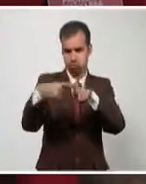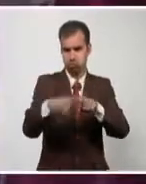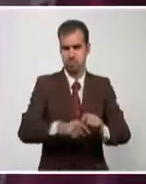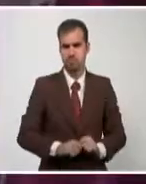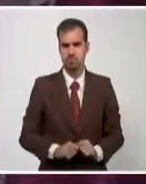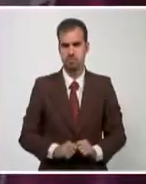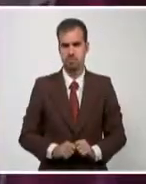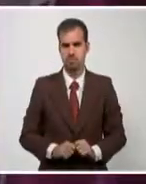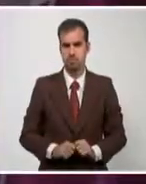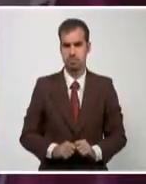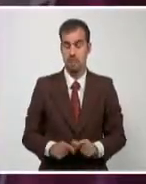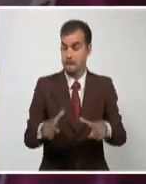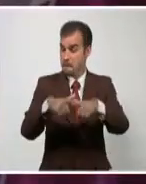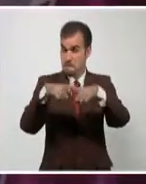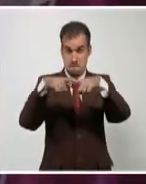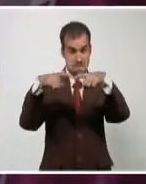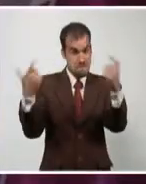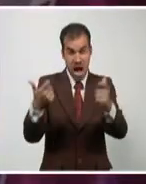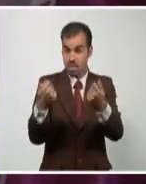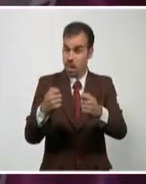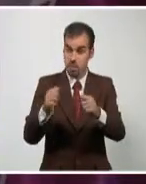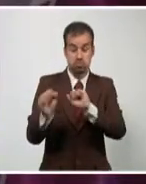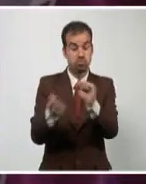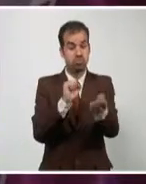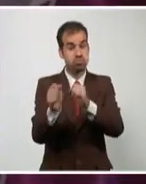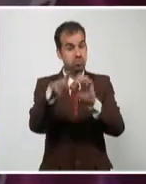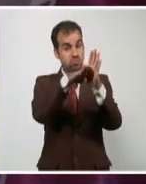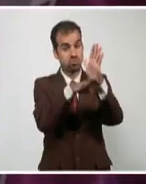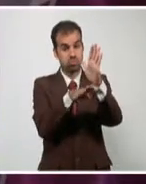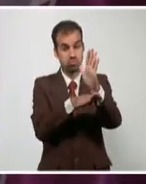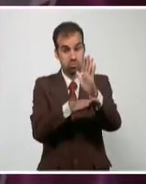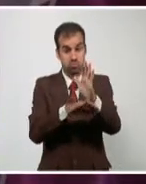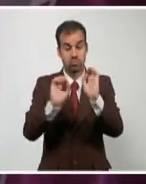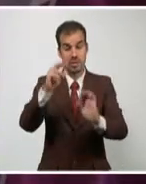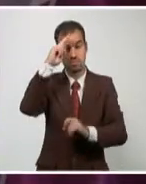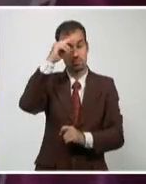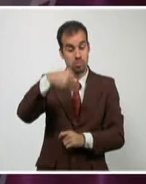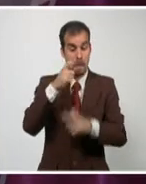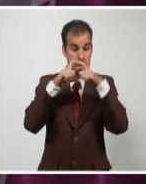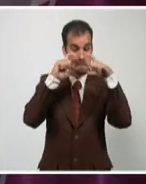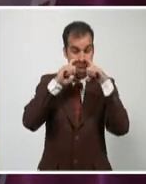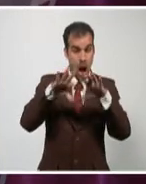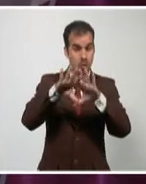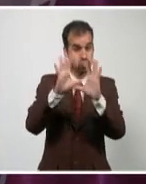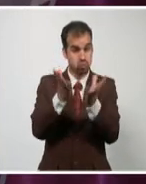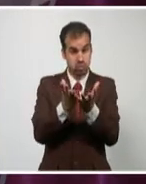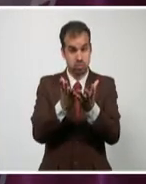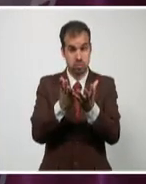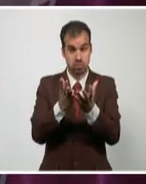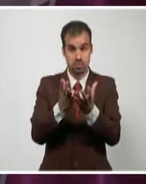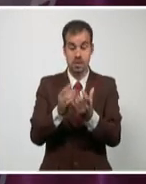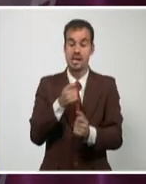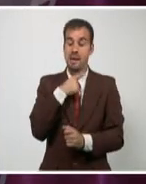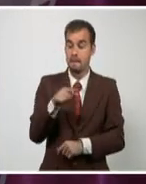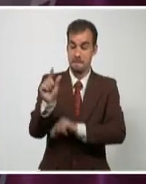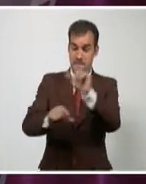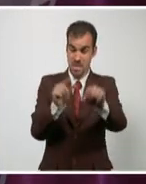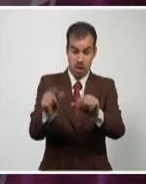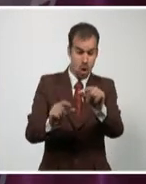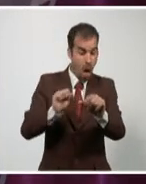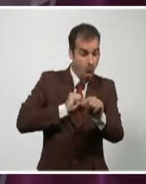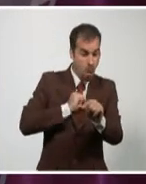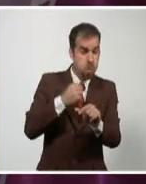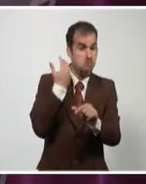los protocolos sanitarios en los centros laborales, detectando con oportunidad los que presenten